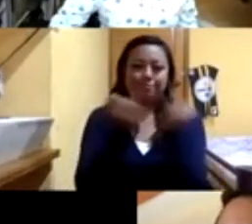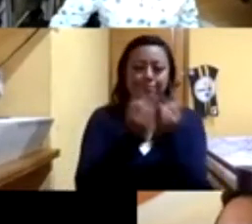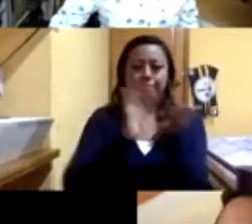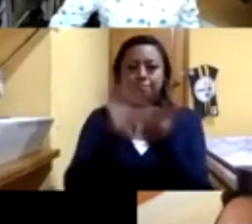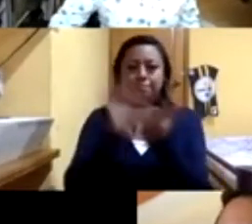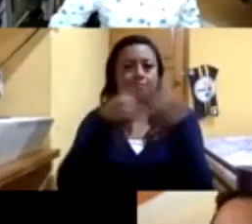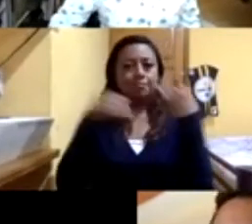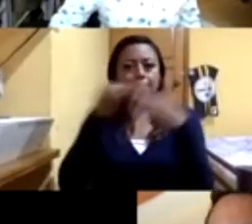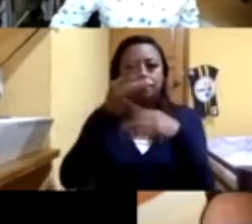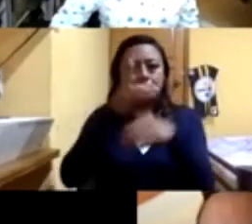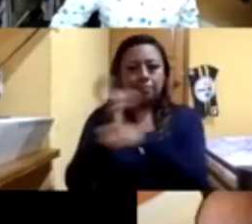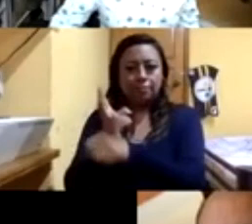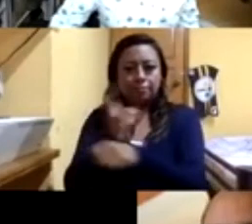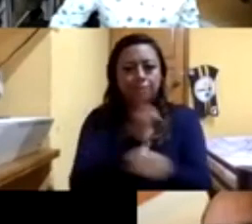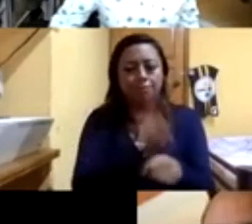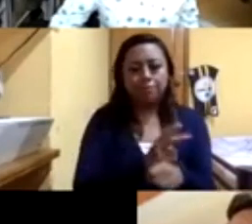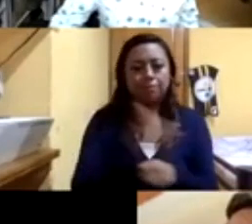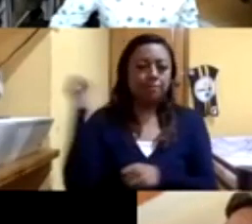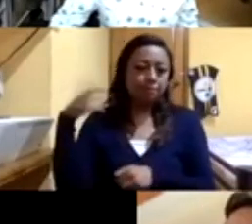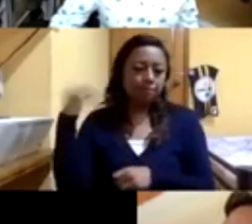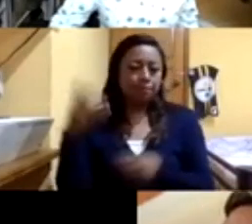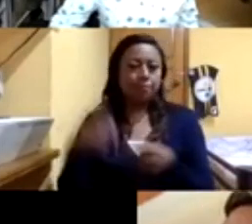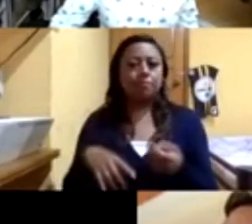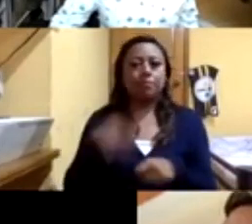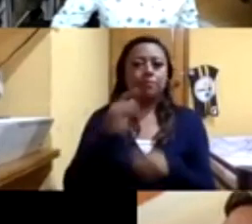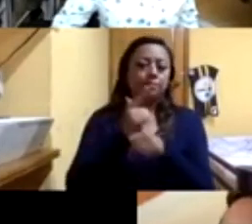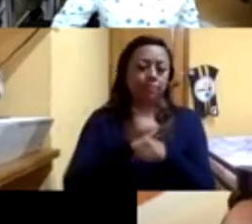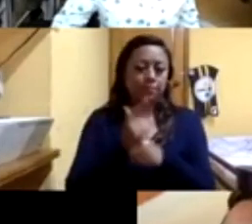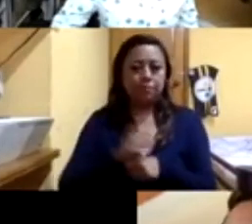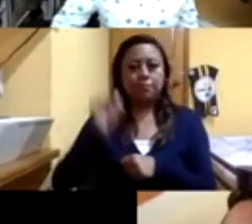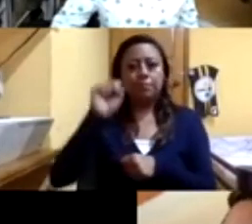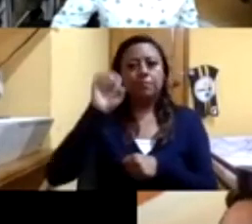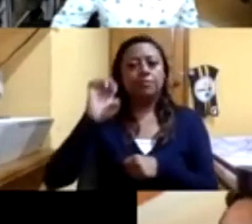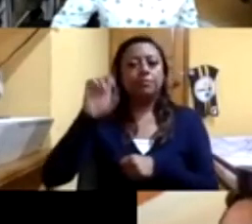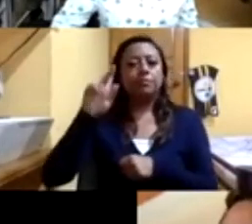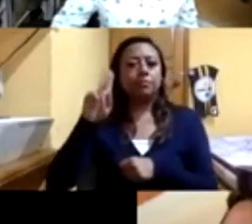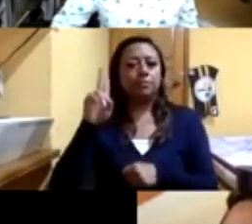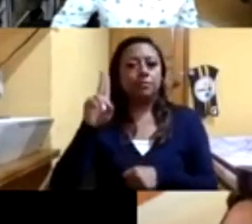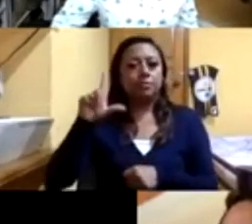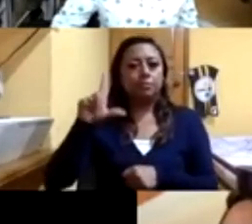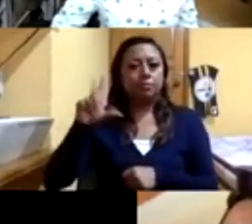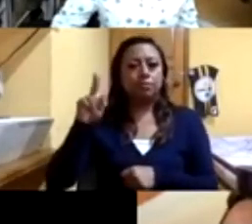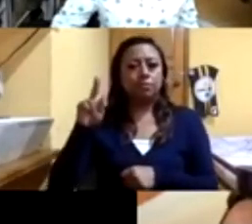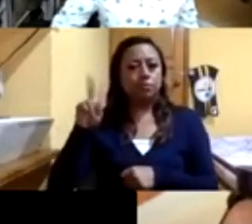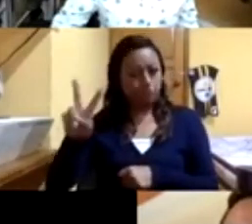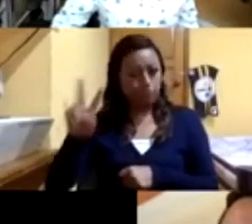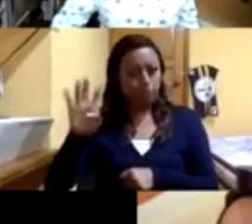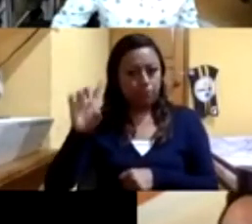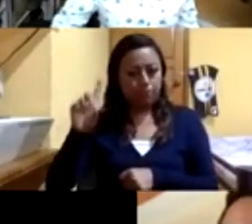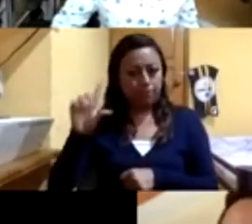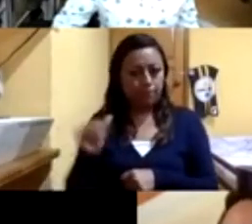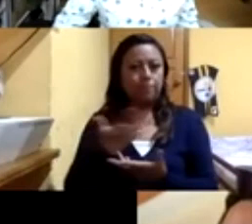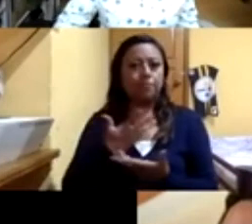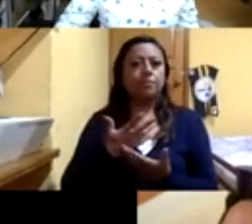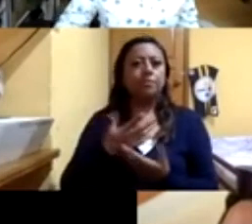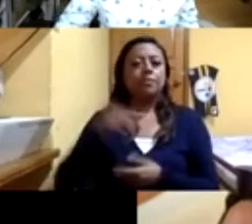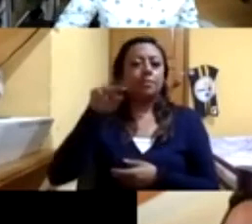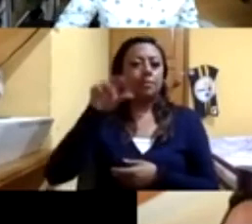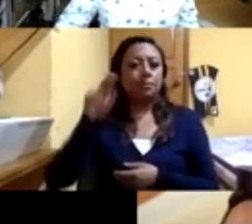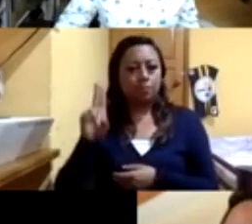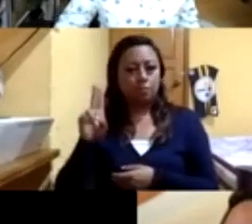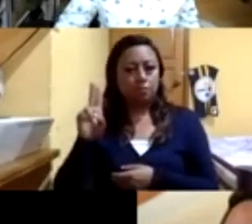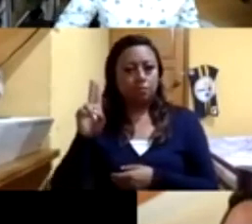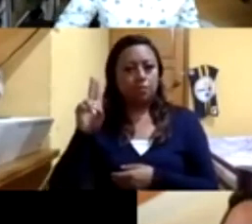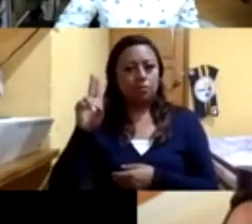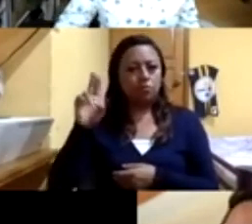día de hoy. Por supuesto, a la licenciada Maylis Sepúlveda, a Manuel Guadarrama, un agradecimiento en serio. A Virginia, por supuesto, también por